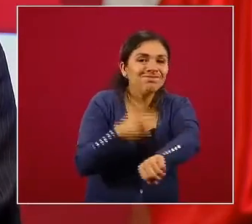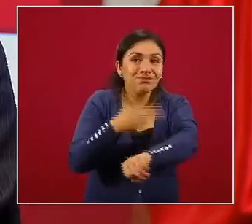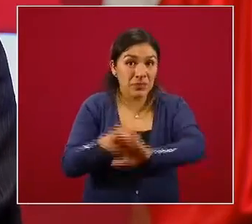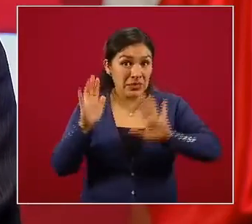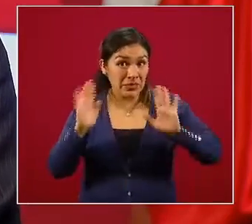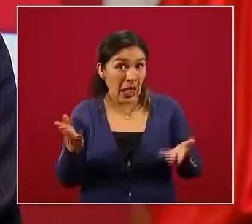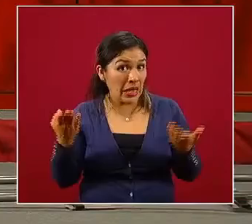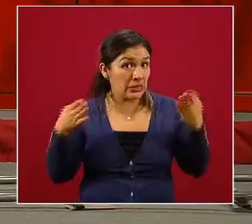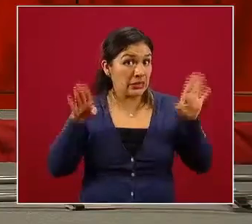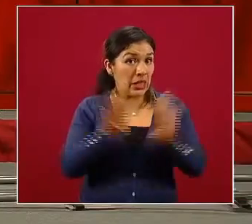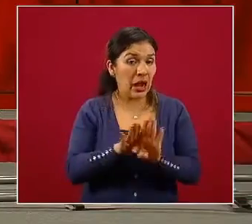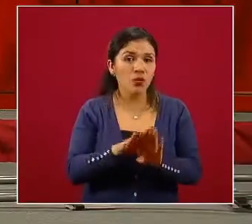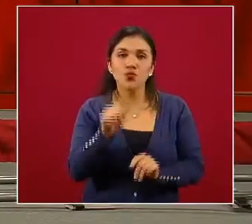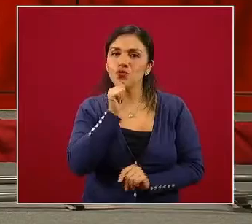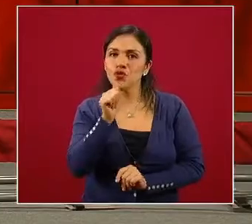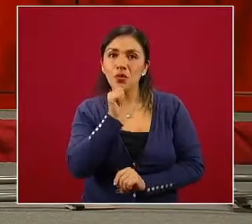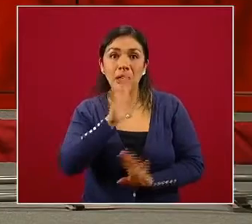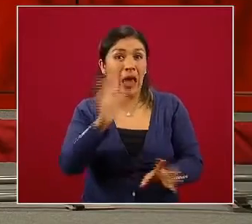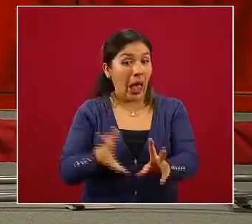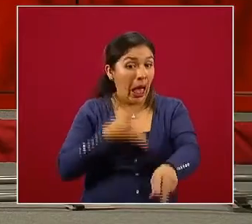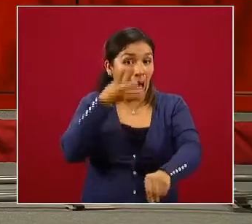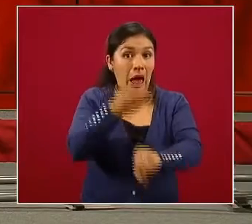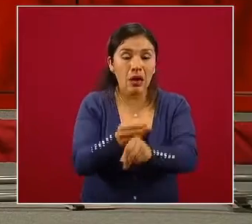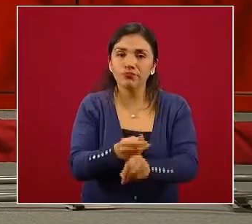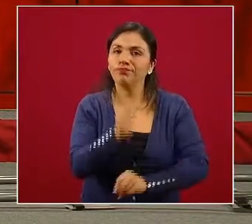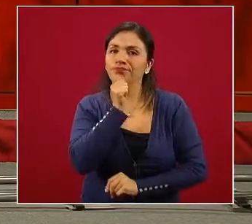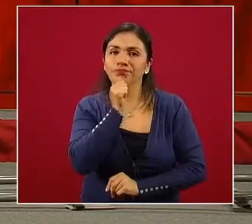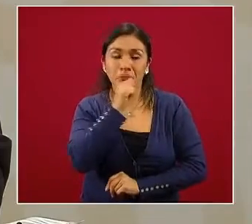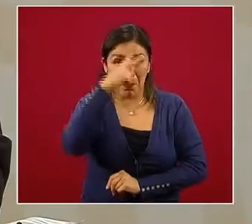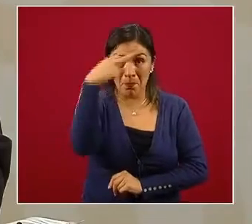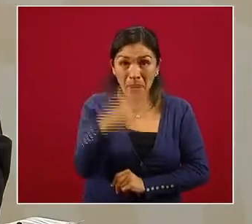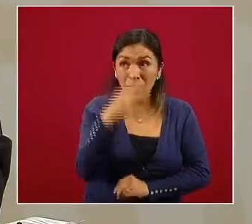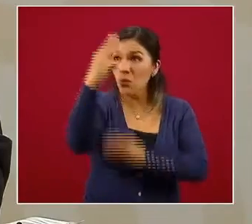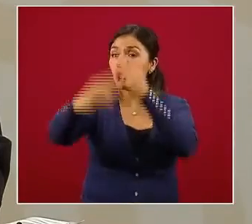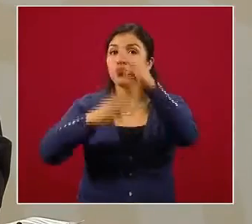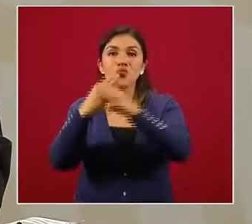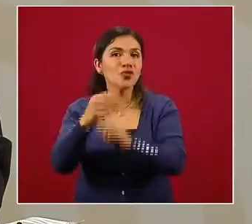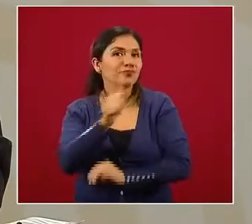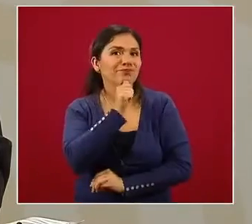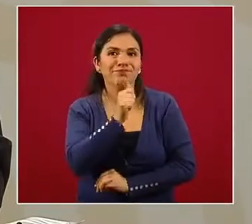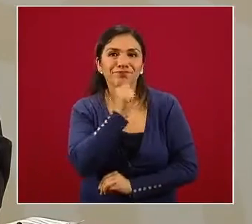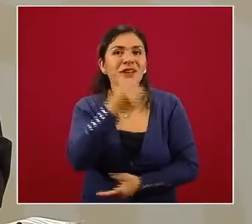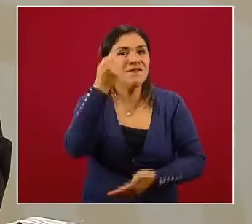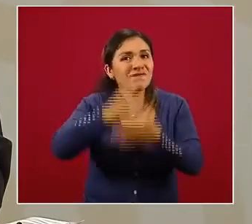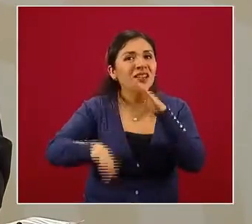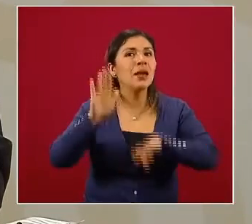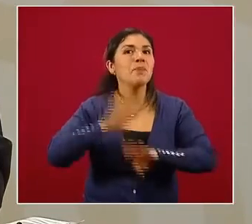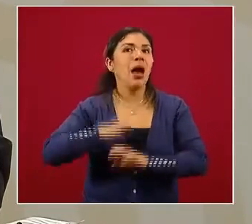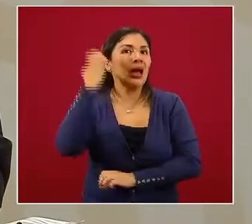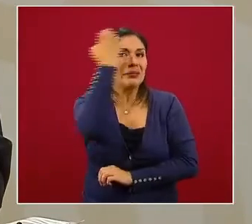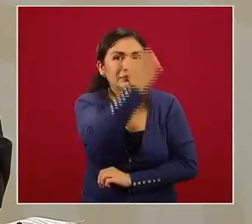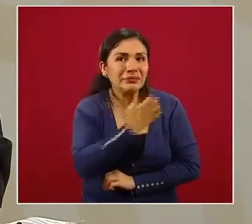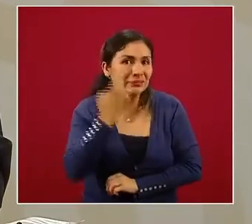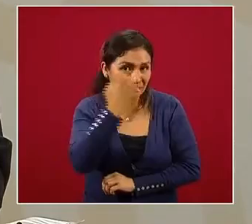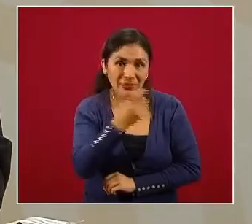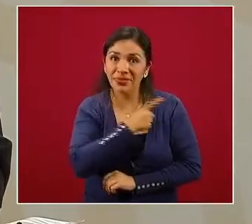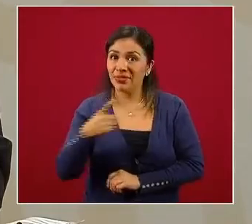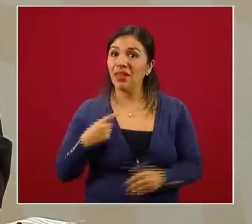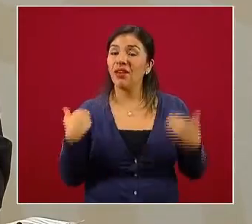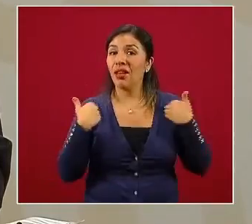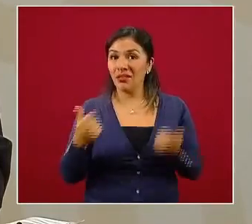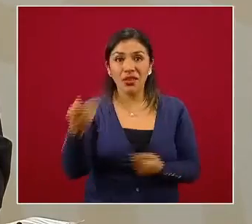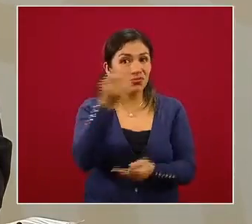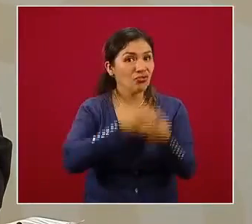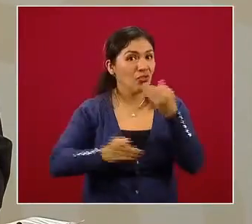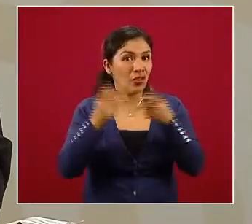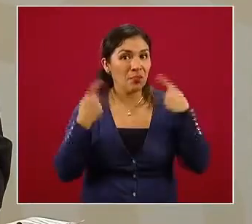todavía cerrado o resuelto, ni en México ni en el mundo entero, debe quedarle esto muy claro a todas las personas